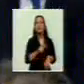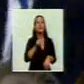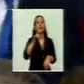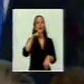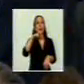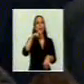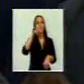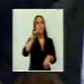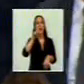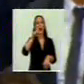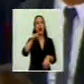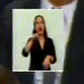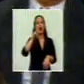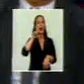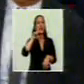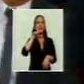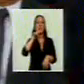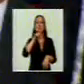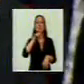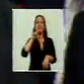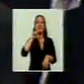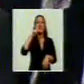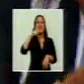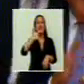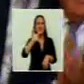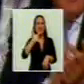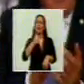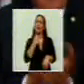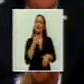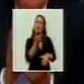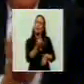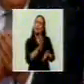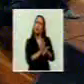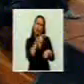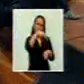Politis. Si se puede parar, doctor, por favor, para que lo vean y lo enfoquen en las cámaras.